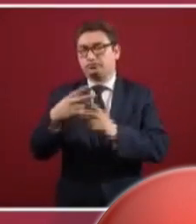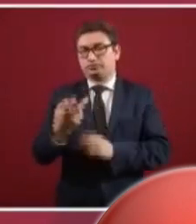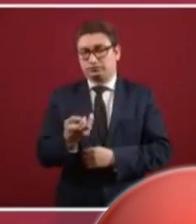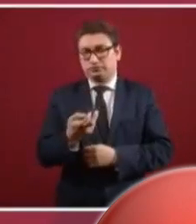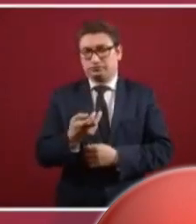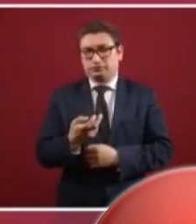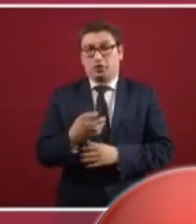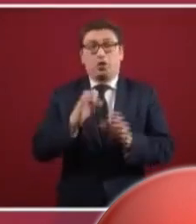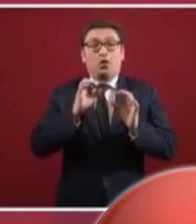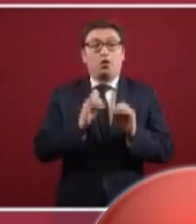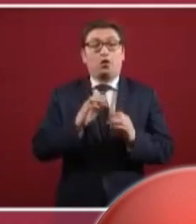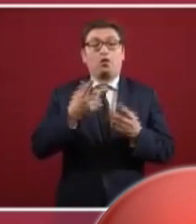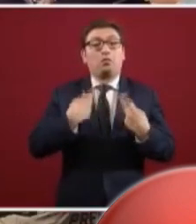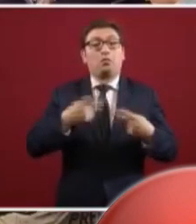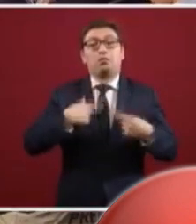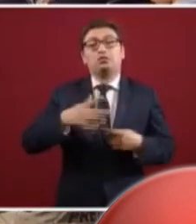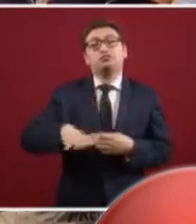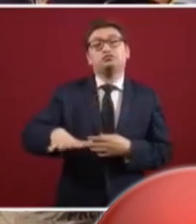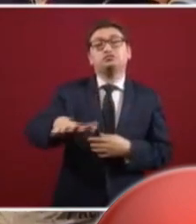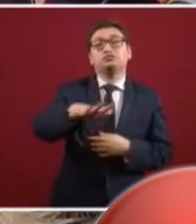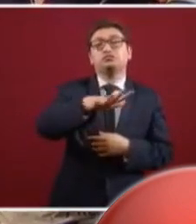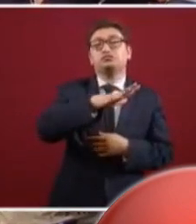y civiles,